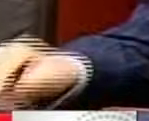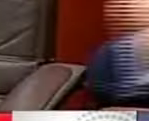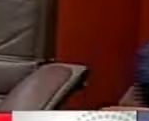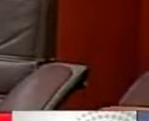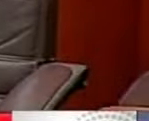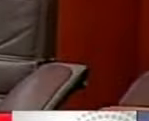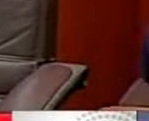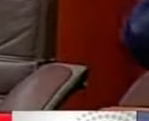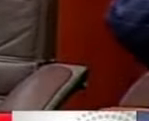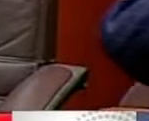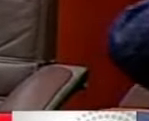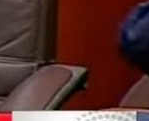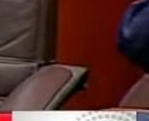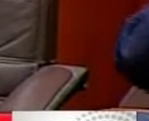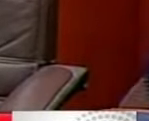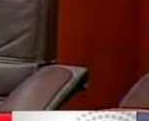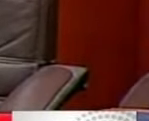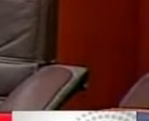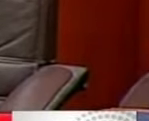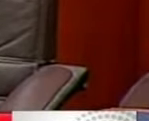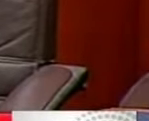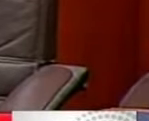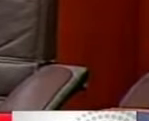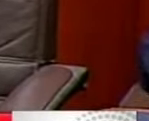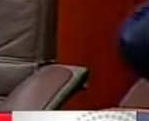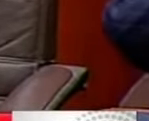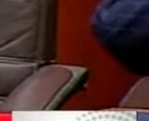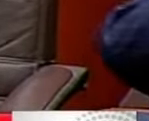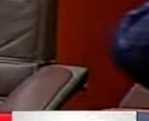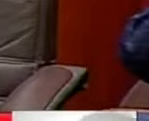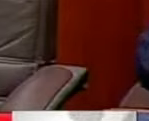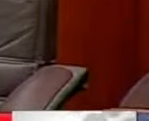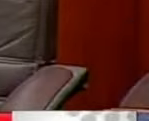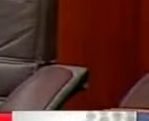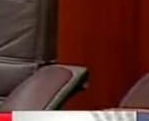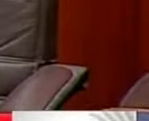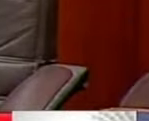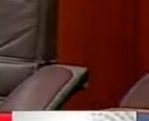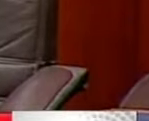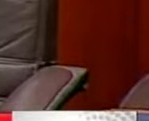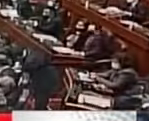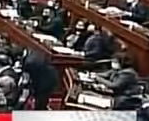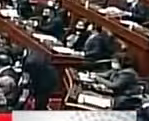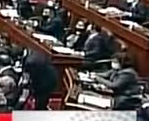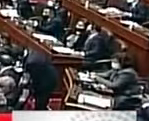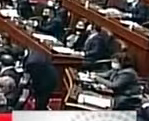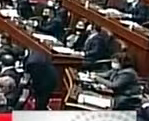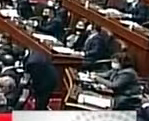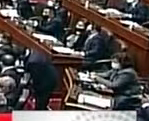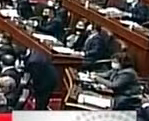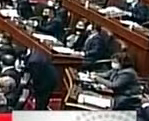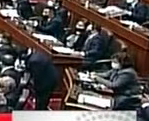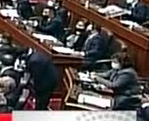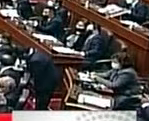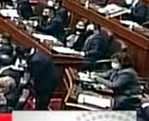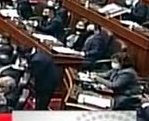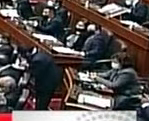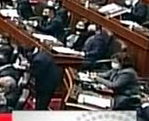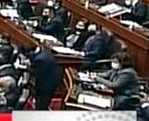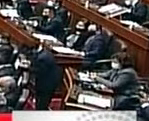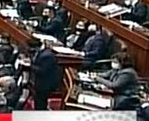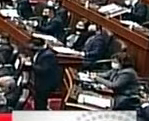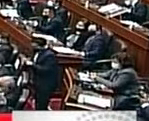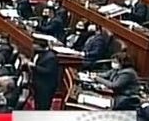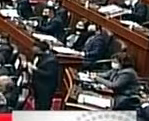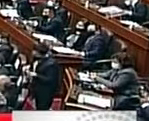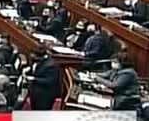el presidente del Consejo de Ministros contará con un periodo ilimitado de tiempo dentro de lo razonable, en tanto los ministros podrán contestar